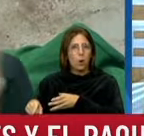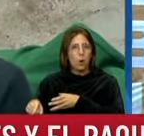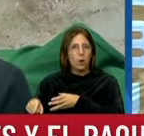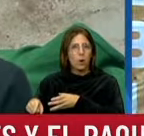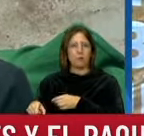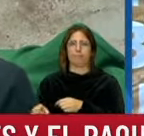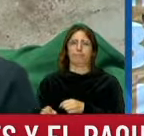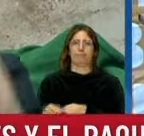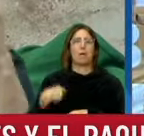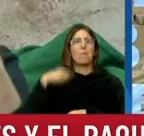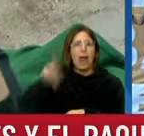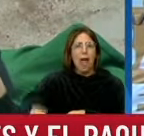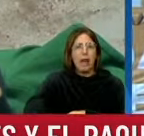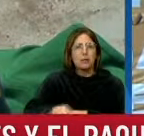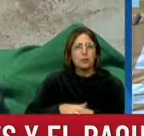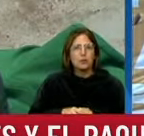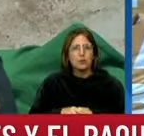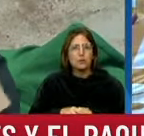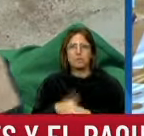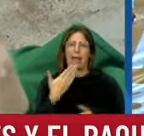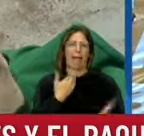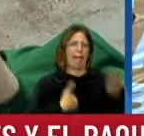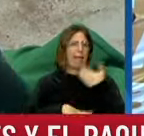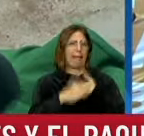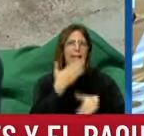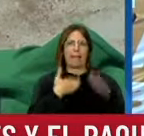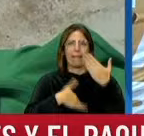nunca más, esta señora no vuelve más.